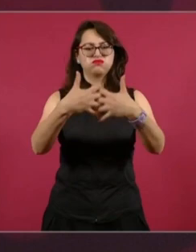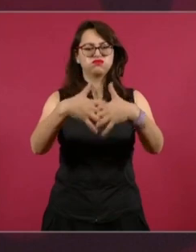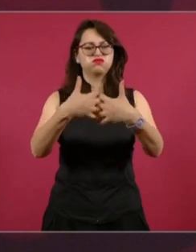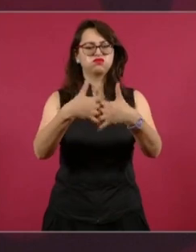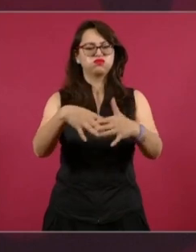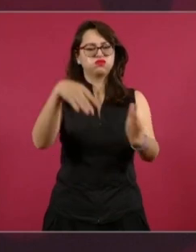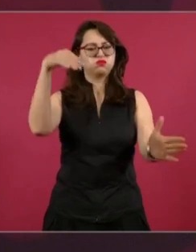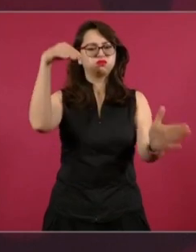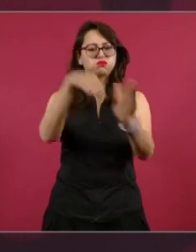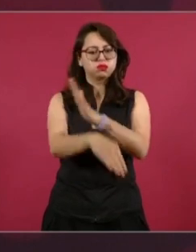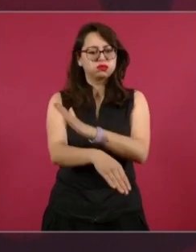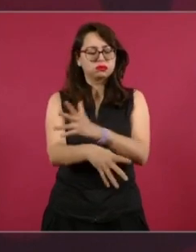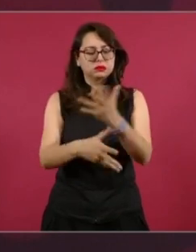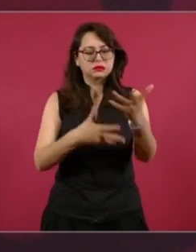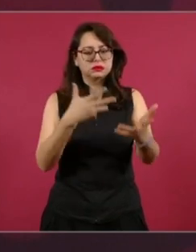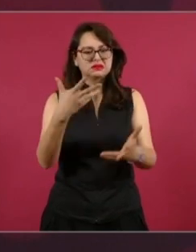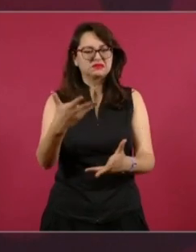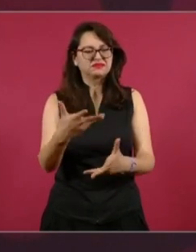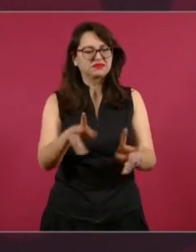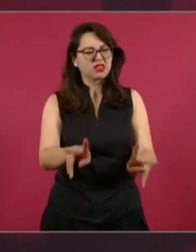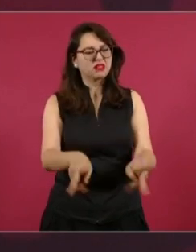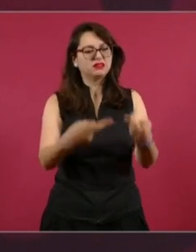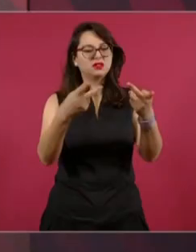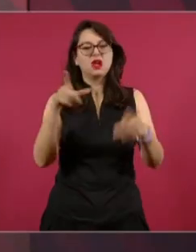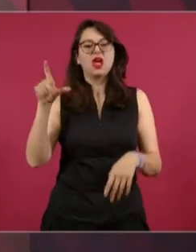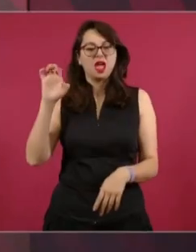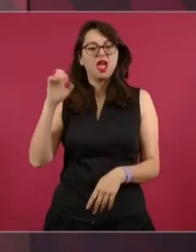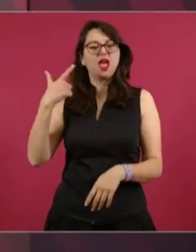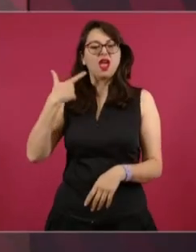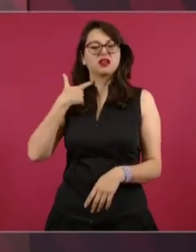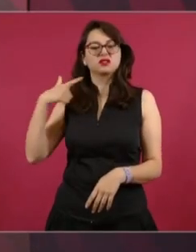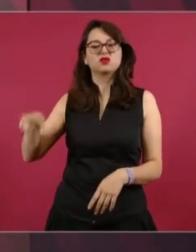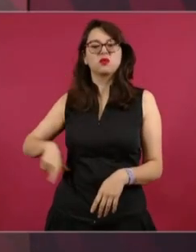porque es